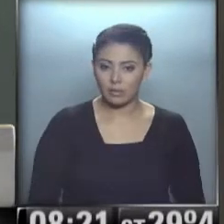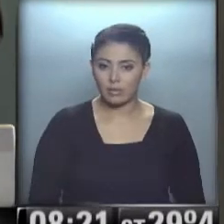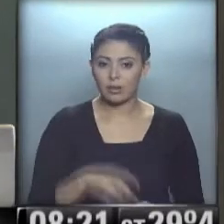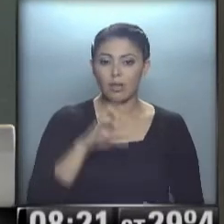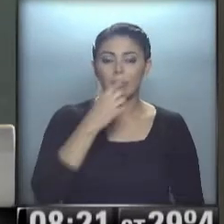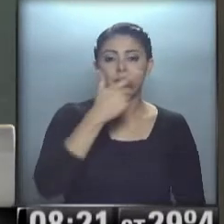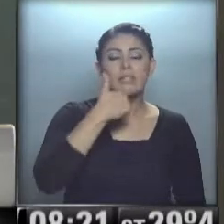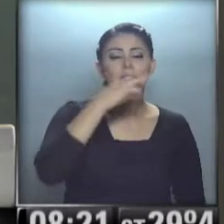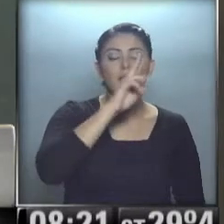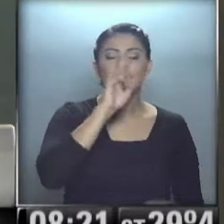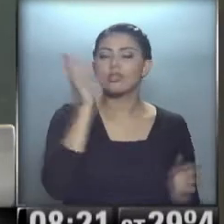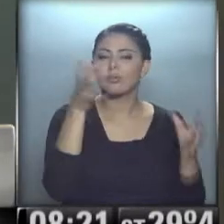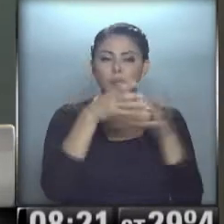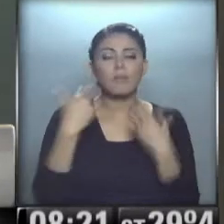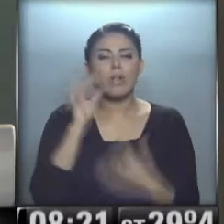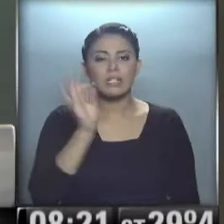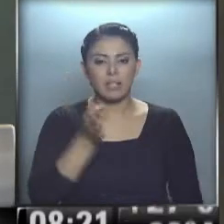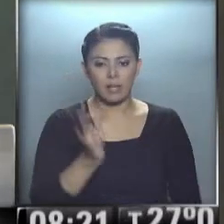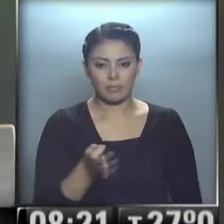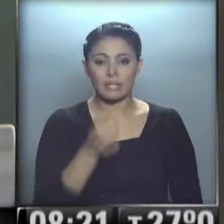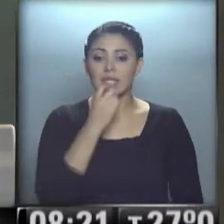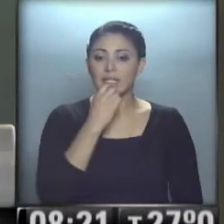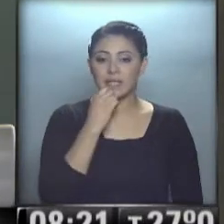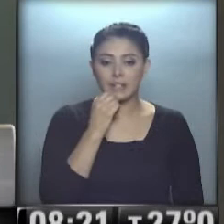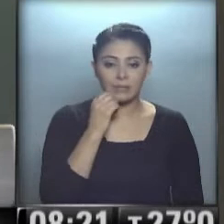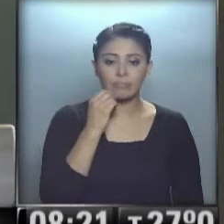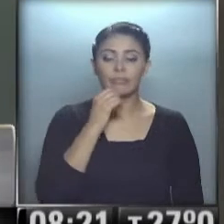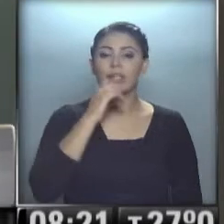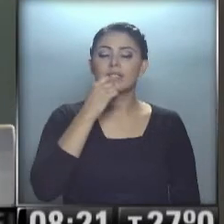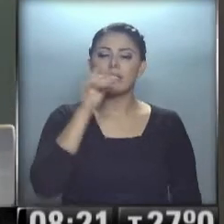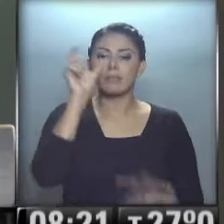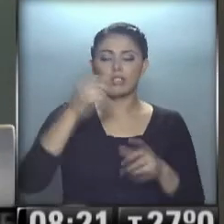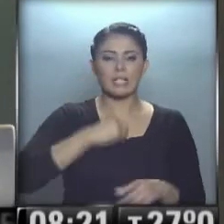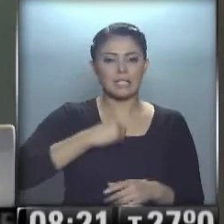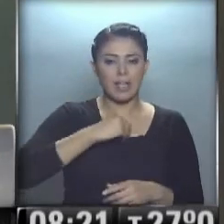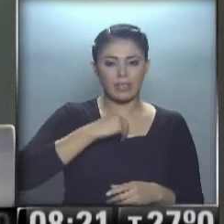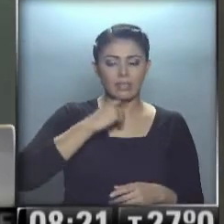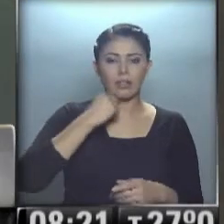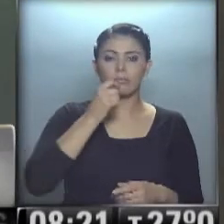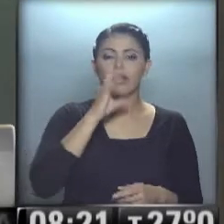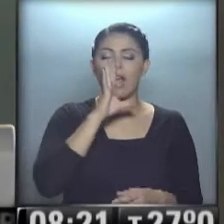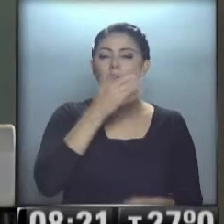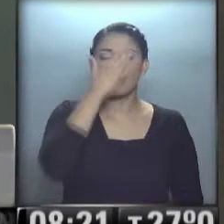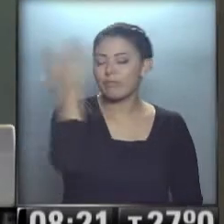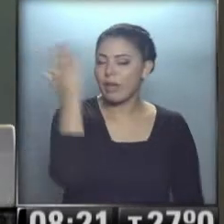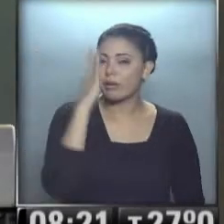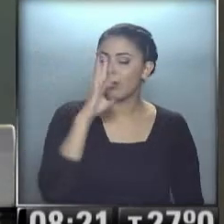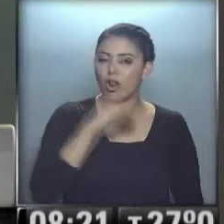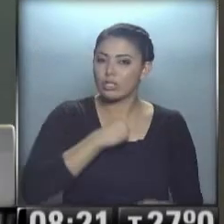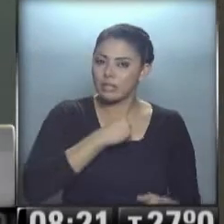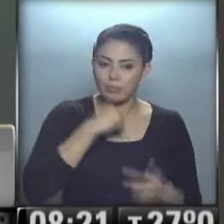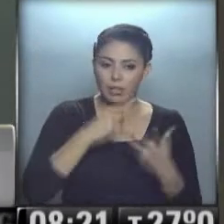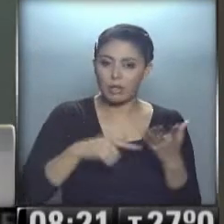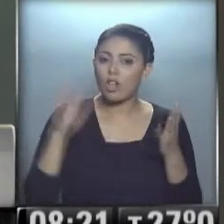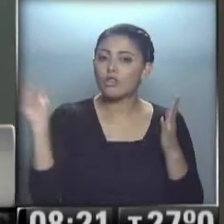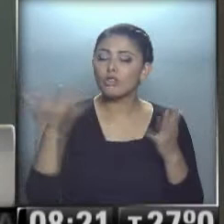PCR Real Time, a los efectos de identificar frente a la sintomatología existente para un caso febril determinado, que el